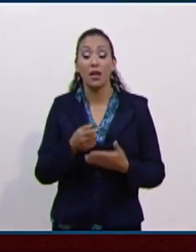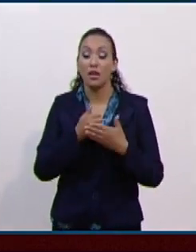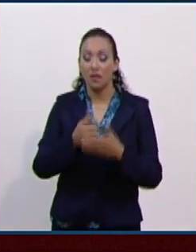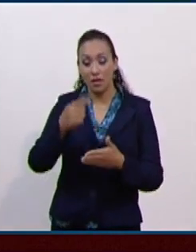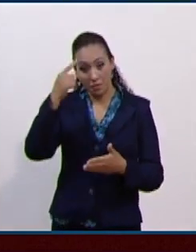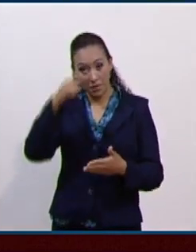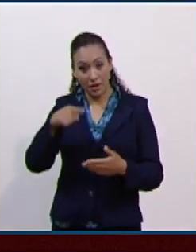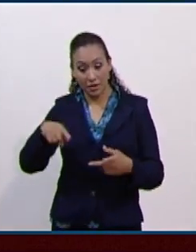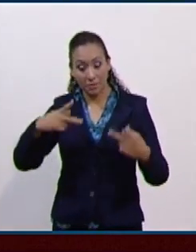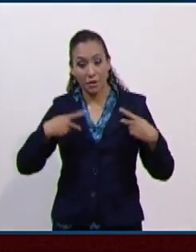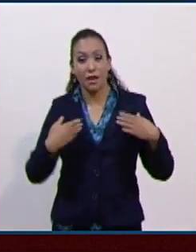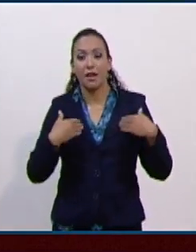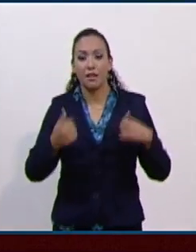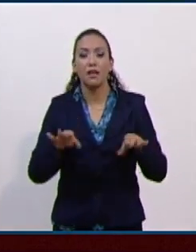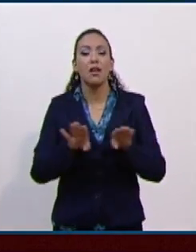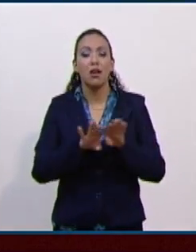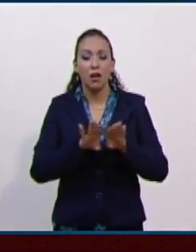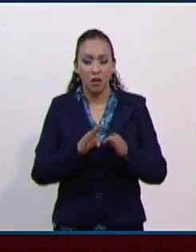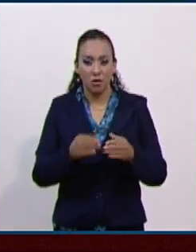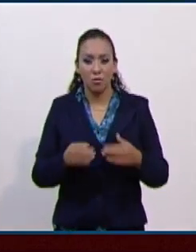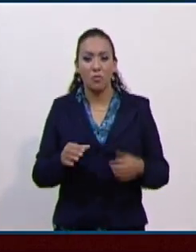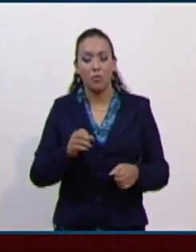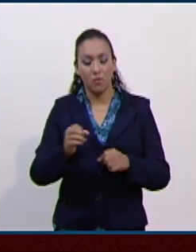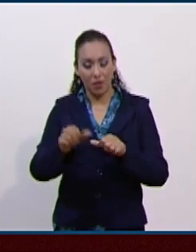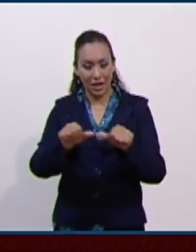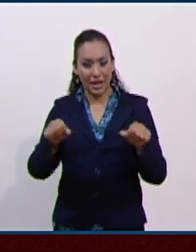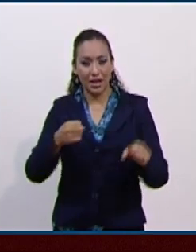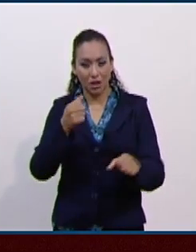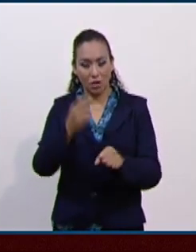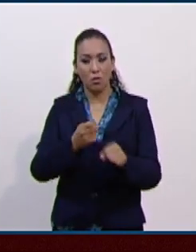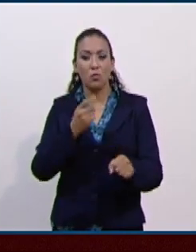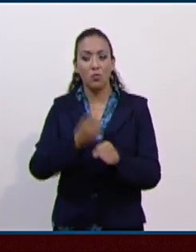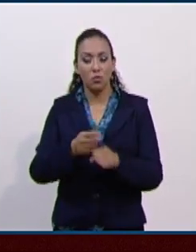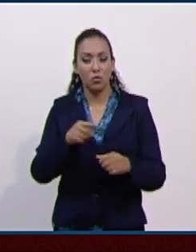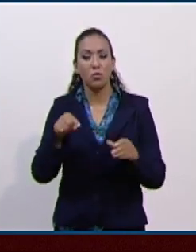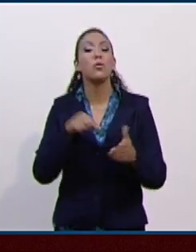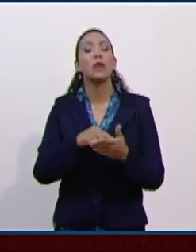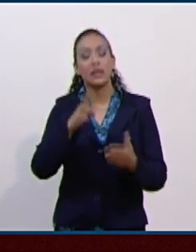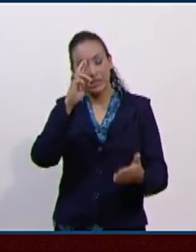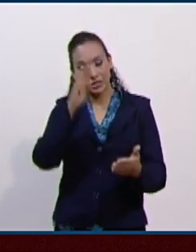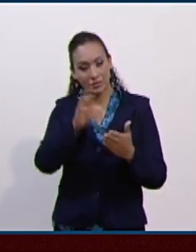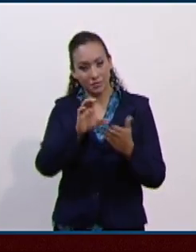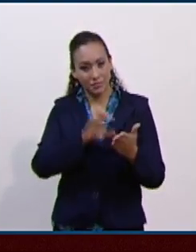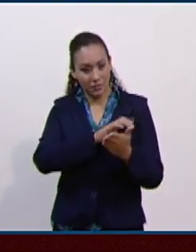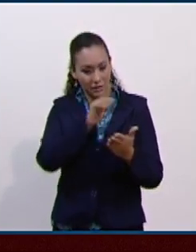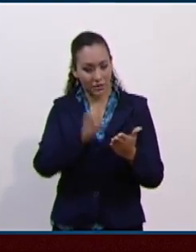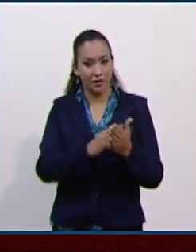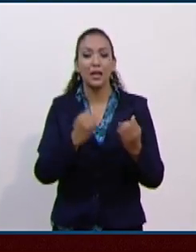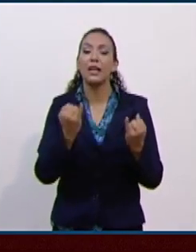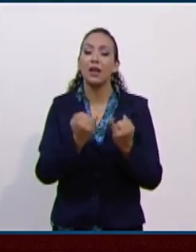Corte de hoy con sus fortalezas y áreas de oportunidad, garante de la Constitución y de la división de poderes.